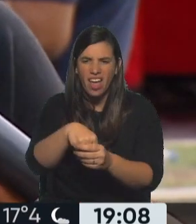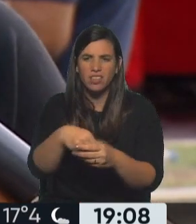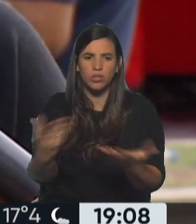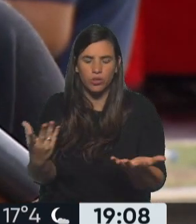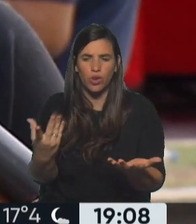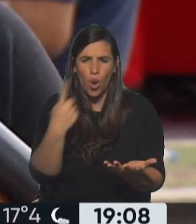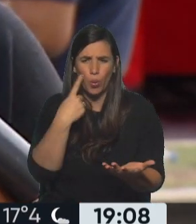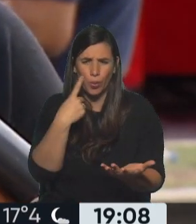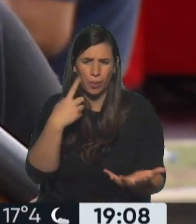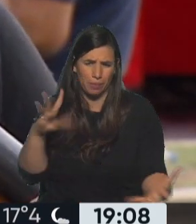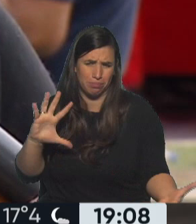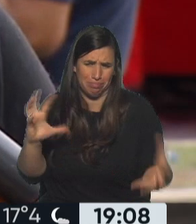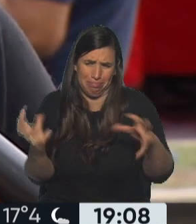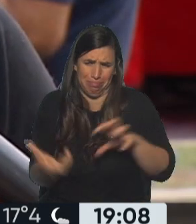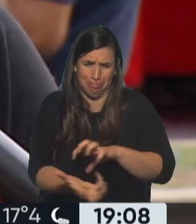en condiciones de hacinamiento,